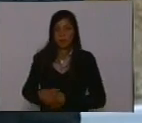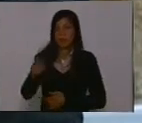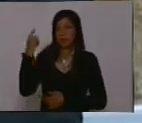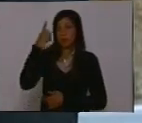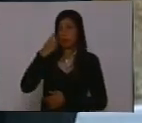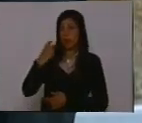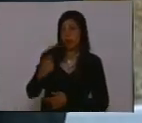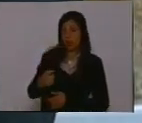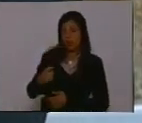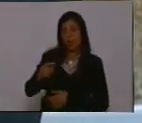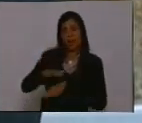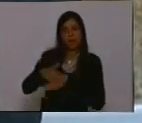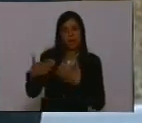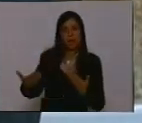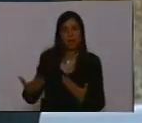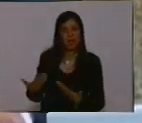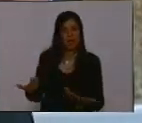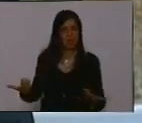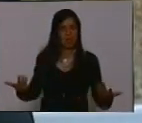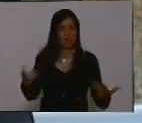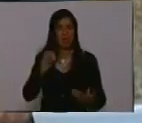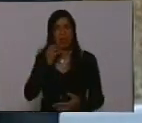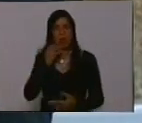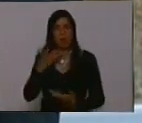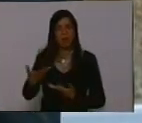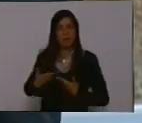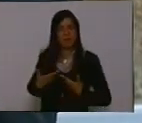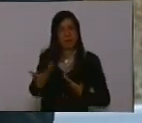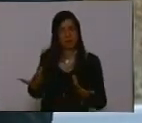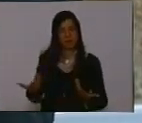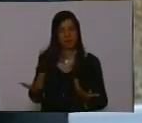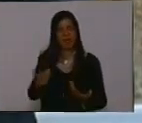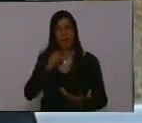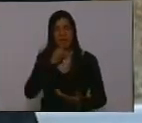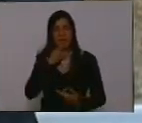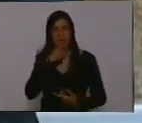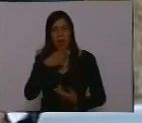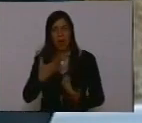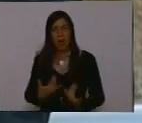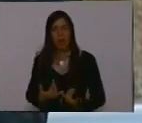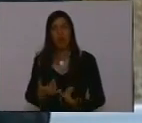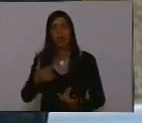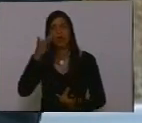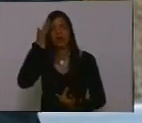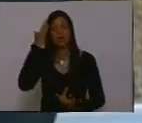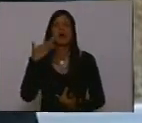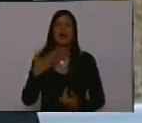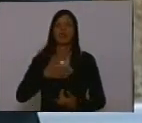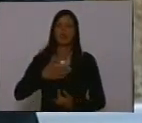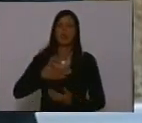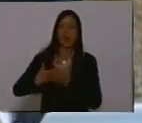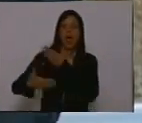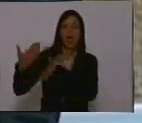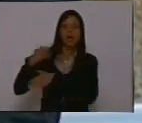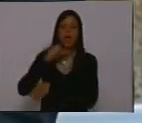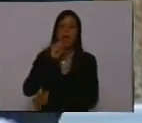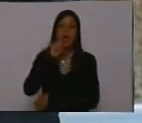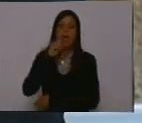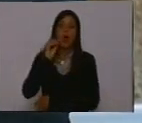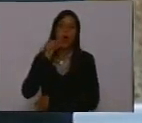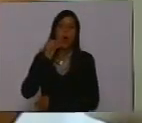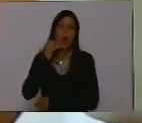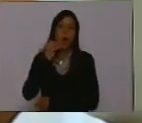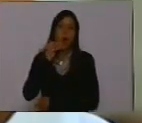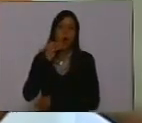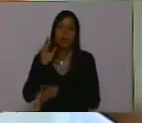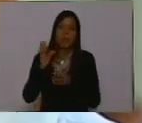pregunta: ¿por qué, Wolfgang? Y él contesta: porque cuando era joven nada tenía,